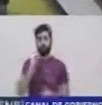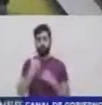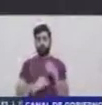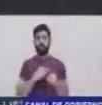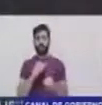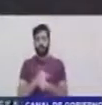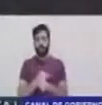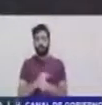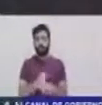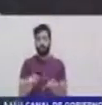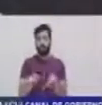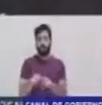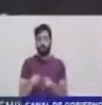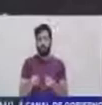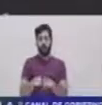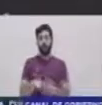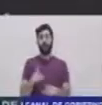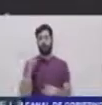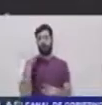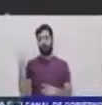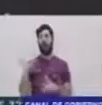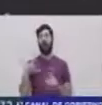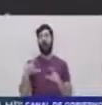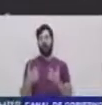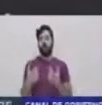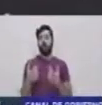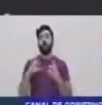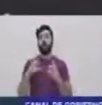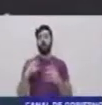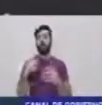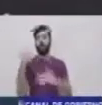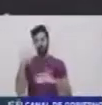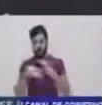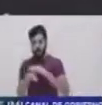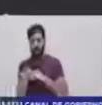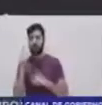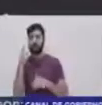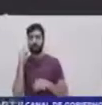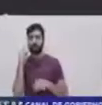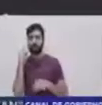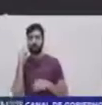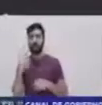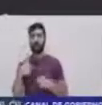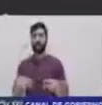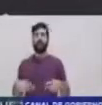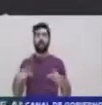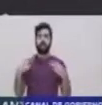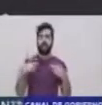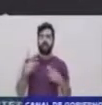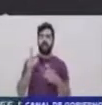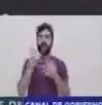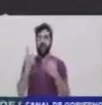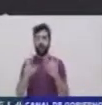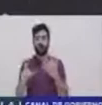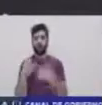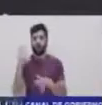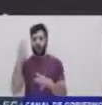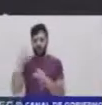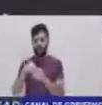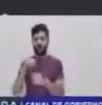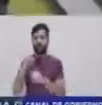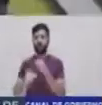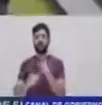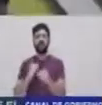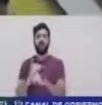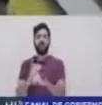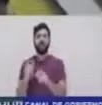ingresar a ese mundo de internet y todo eso, ¿verdad? Pero ¿cómo podríamos expresar qué